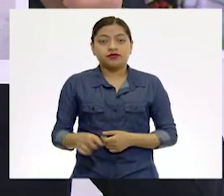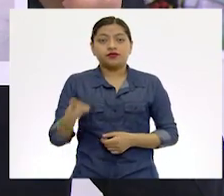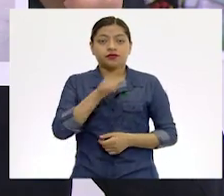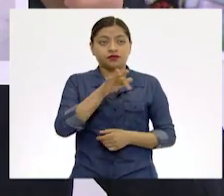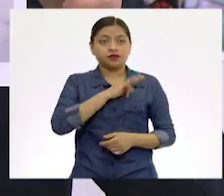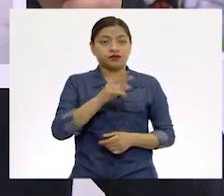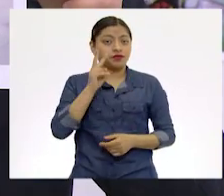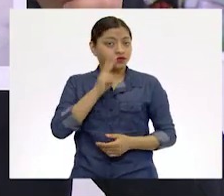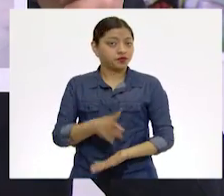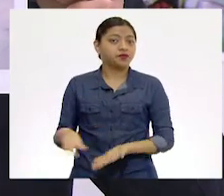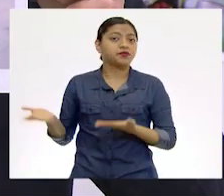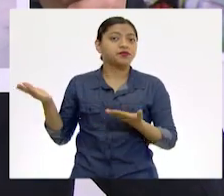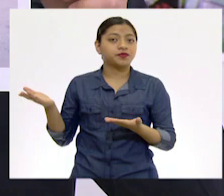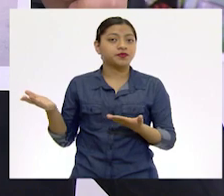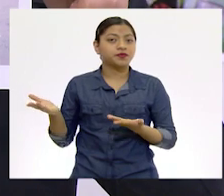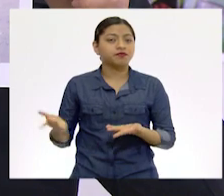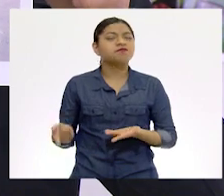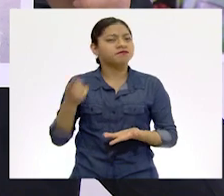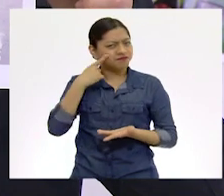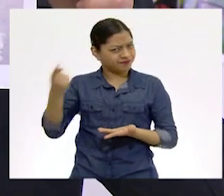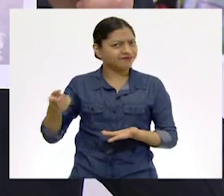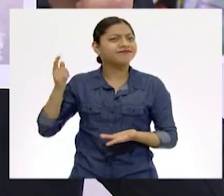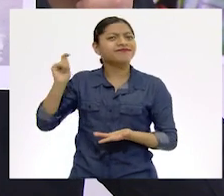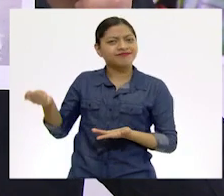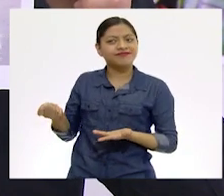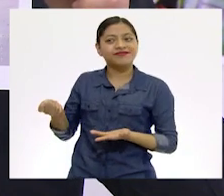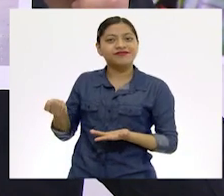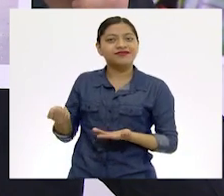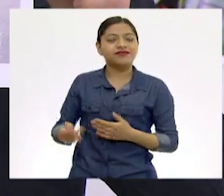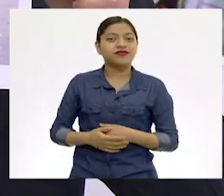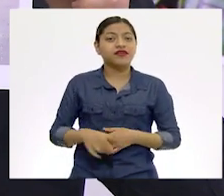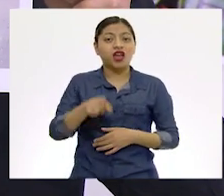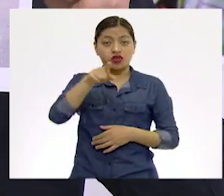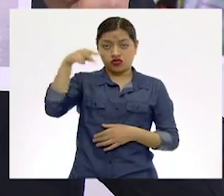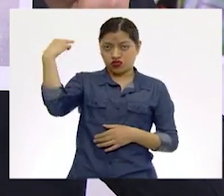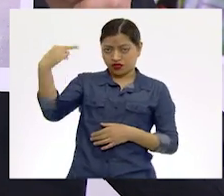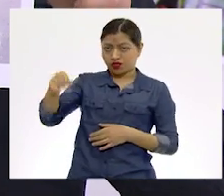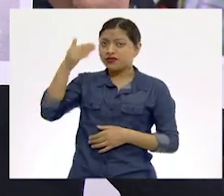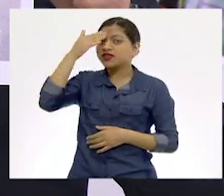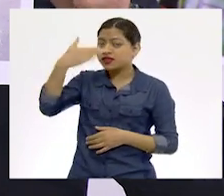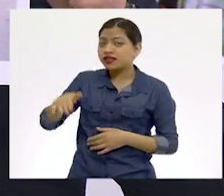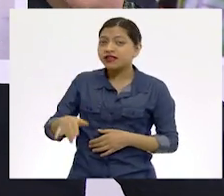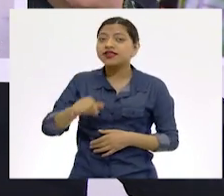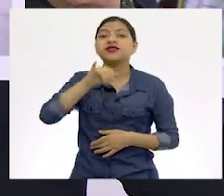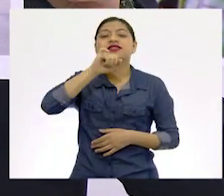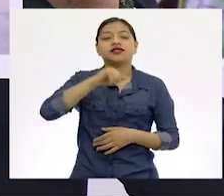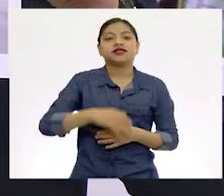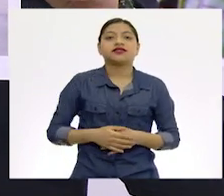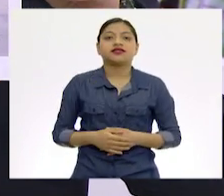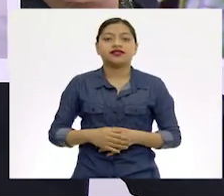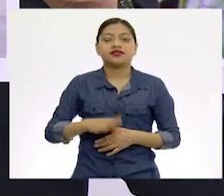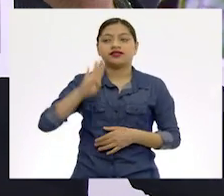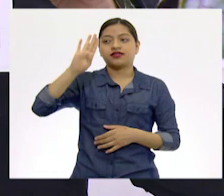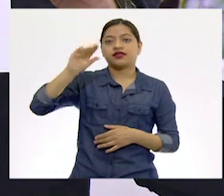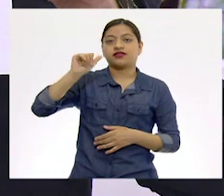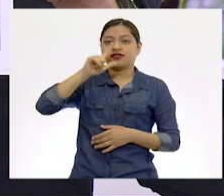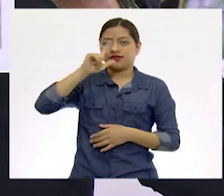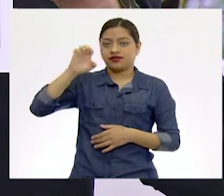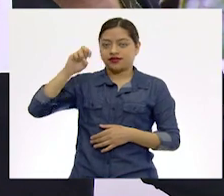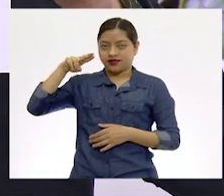lo puedan observar. ¿Están observando ese animal? ¿Tú sabes cómo se llama, Eric? Sí, este es una